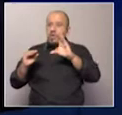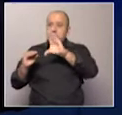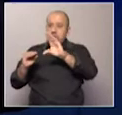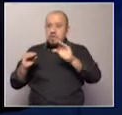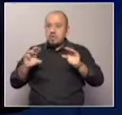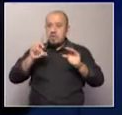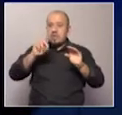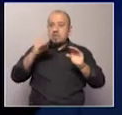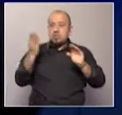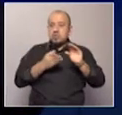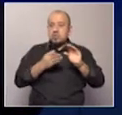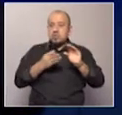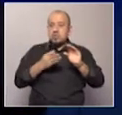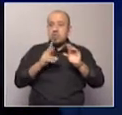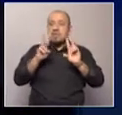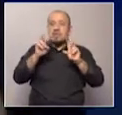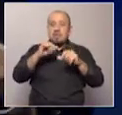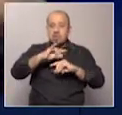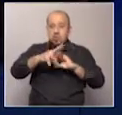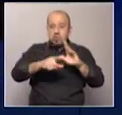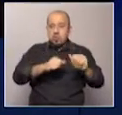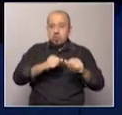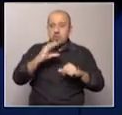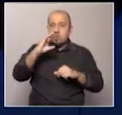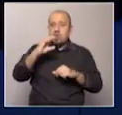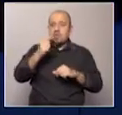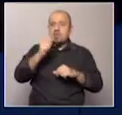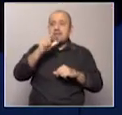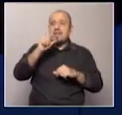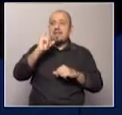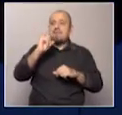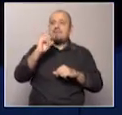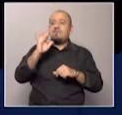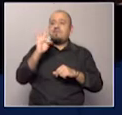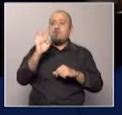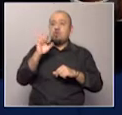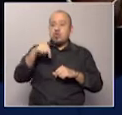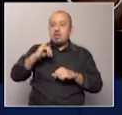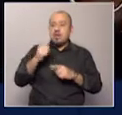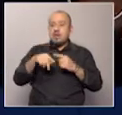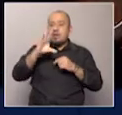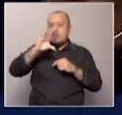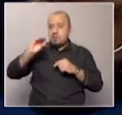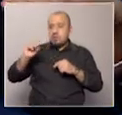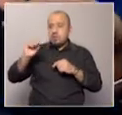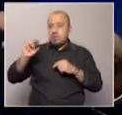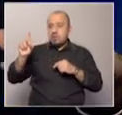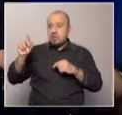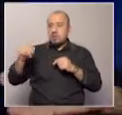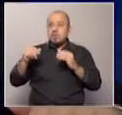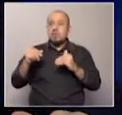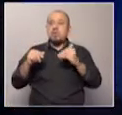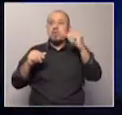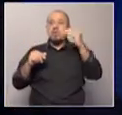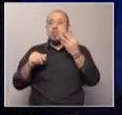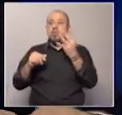por ciento de la cantidad de delitos california bajó en un treinta y pico por ciento de la población penitenciaria y aumentaron un 40